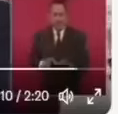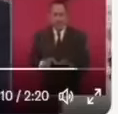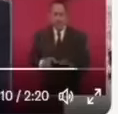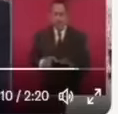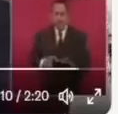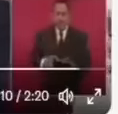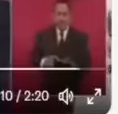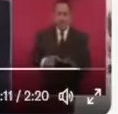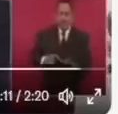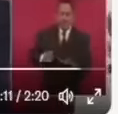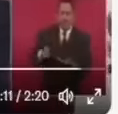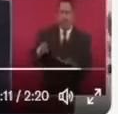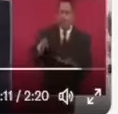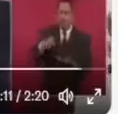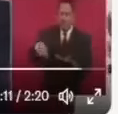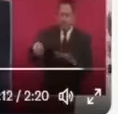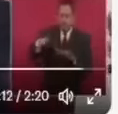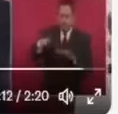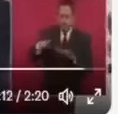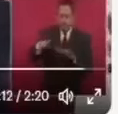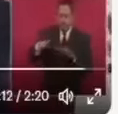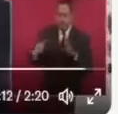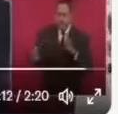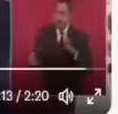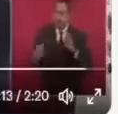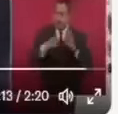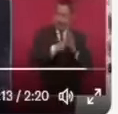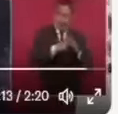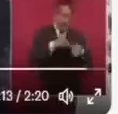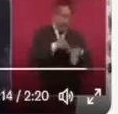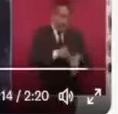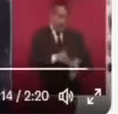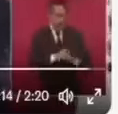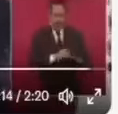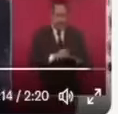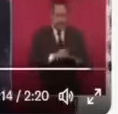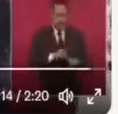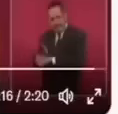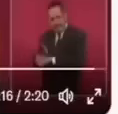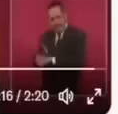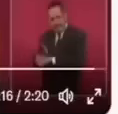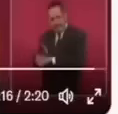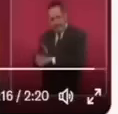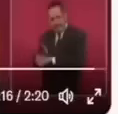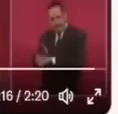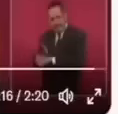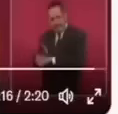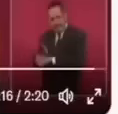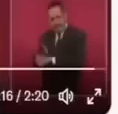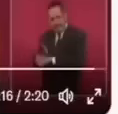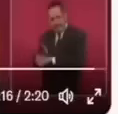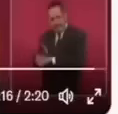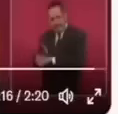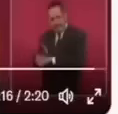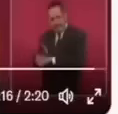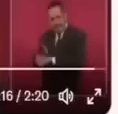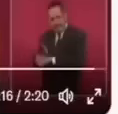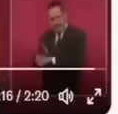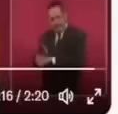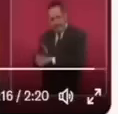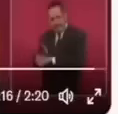mujer y el pueblo y la sociedad, para la ley. Creo que este punto es muy